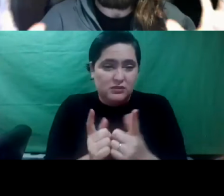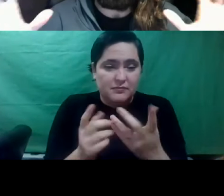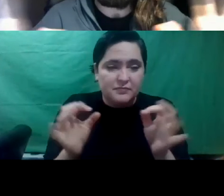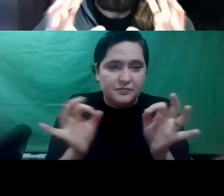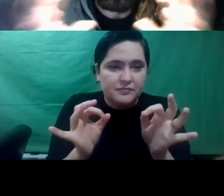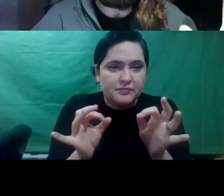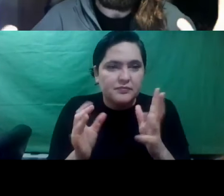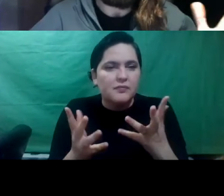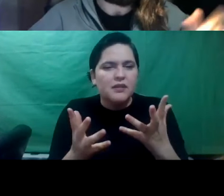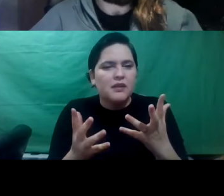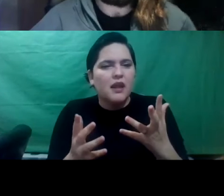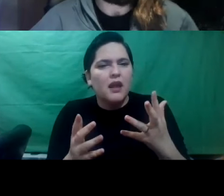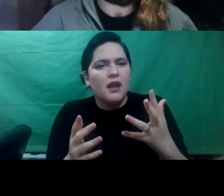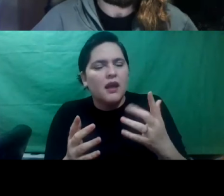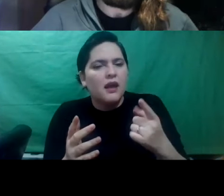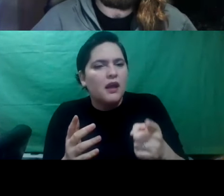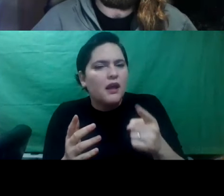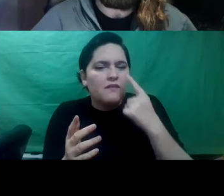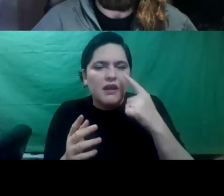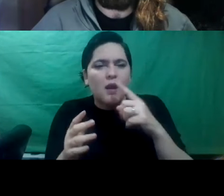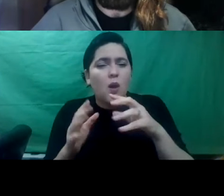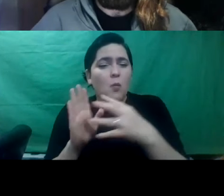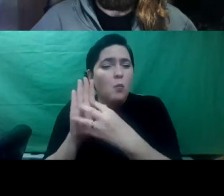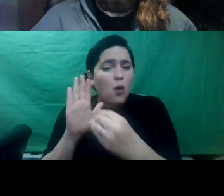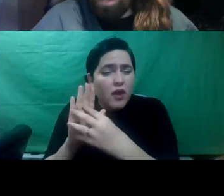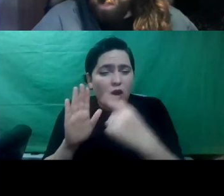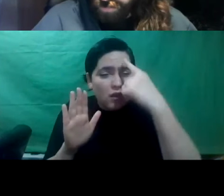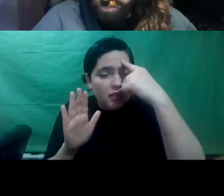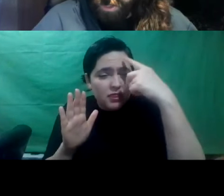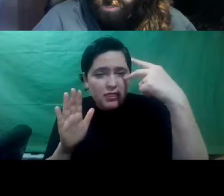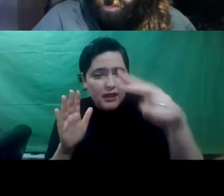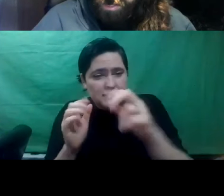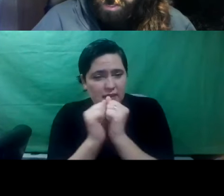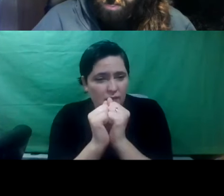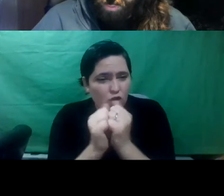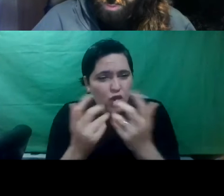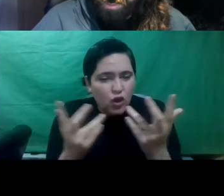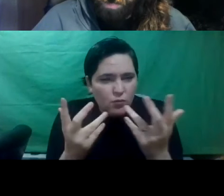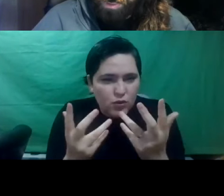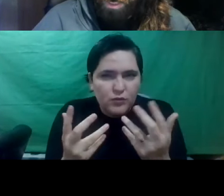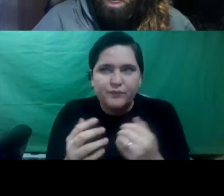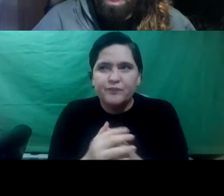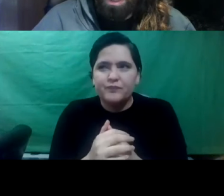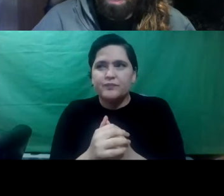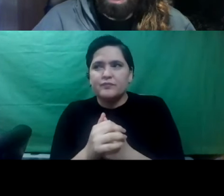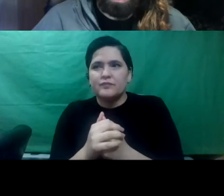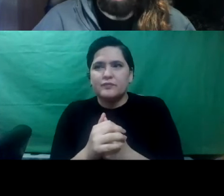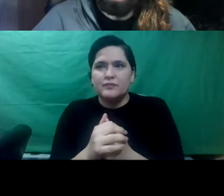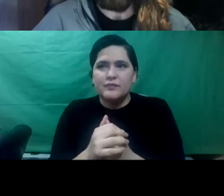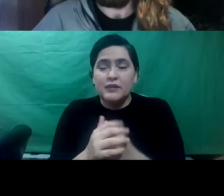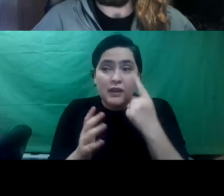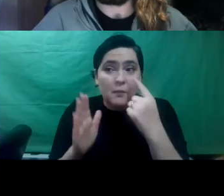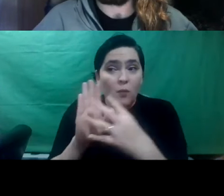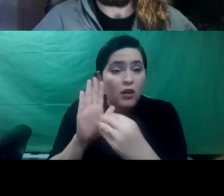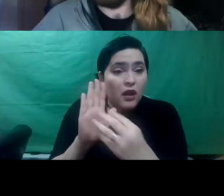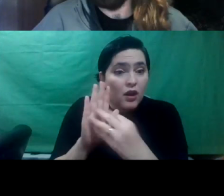los ingredientes principales de los modelos generativos del cerebro. Para hacer estos modelos generativos del cerebro, uno de los ingredientes principales es lo que se llama tener